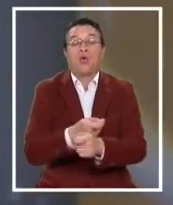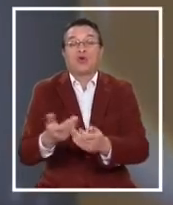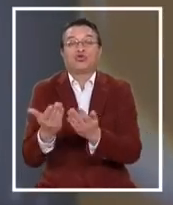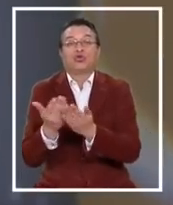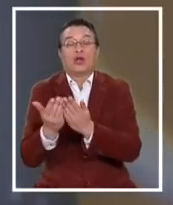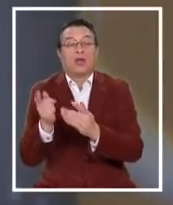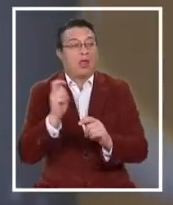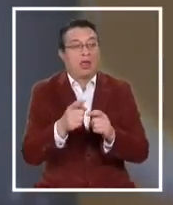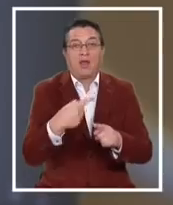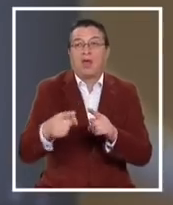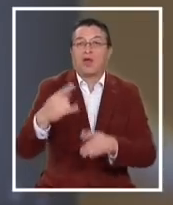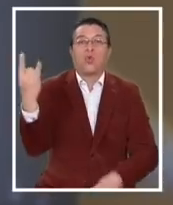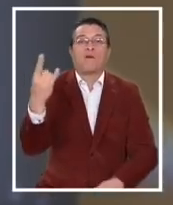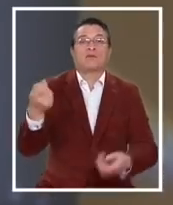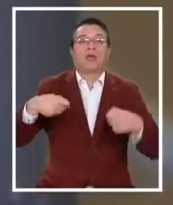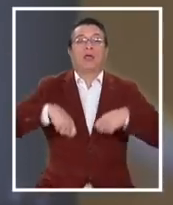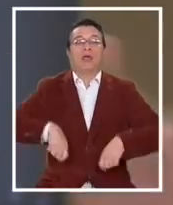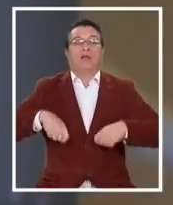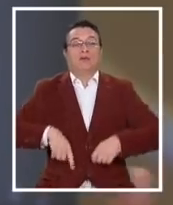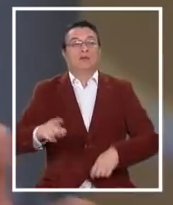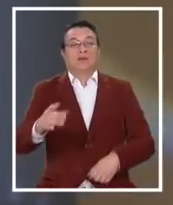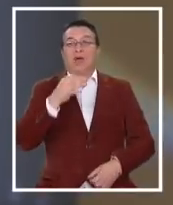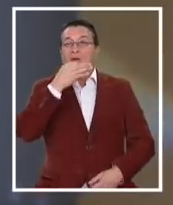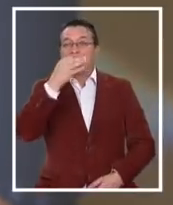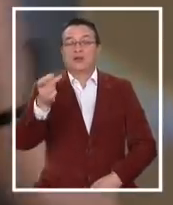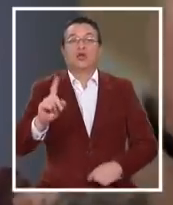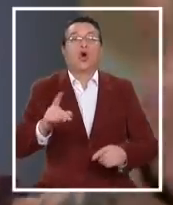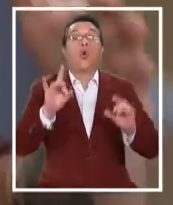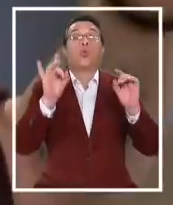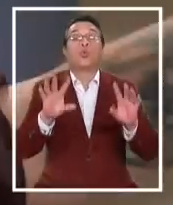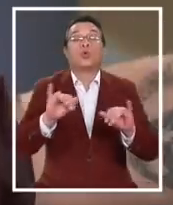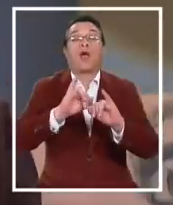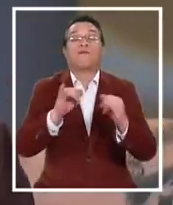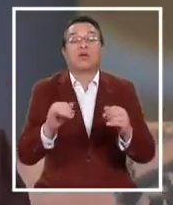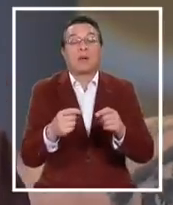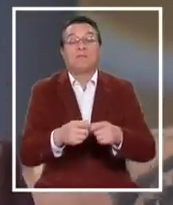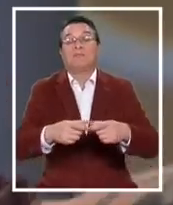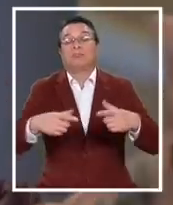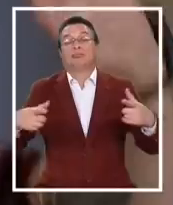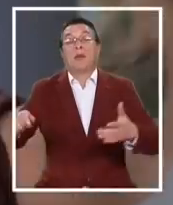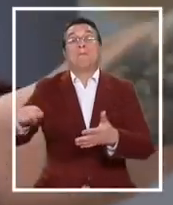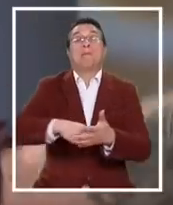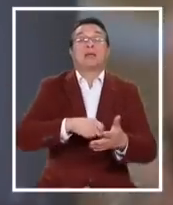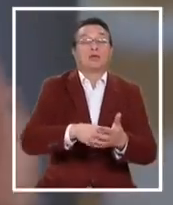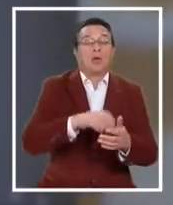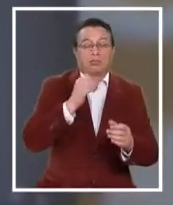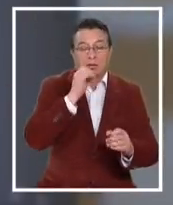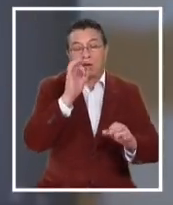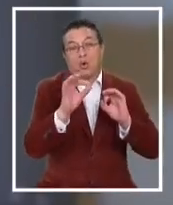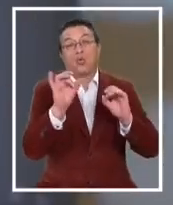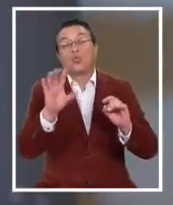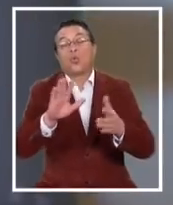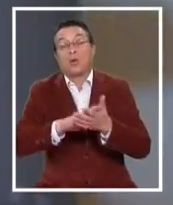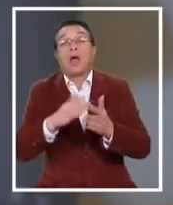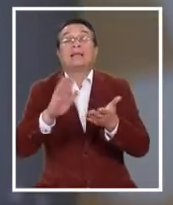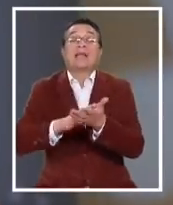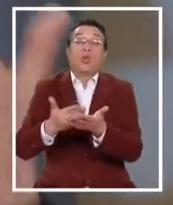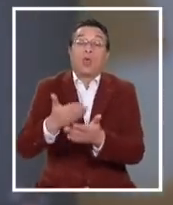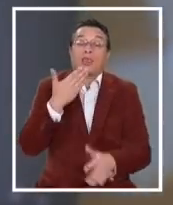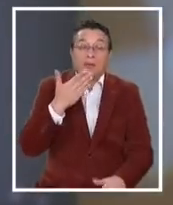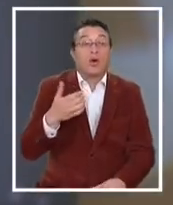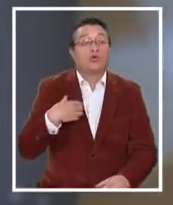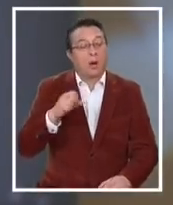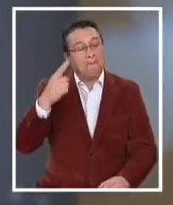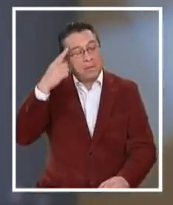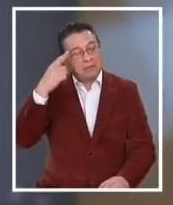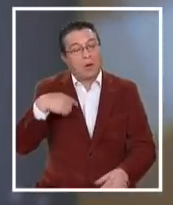algunos. Y ellos podrán argumentar de que era la única manera de ampliar la matrícula en el caso de la educación o de ampliar la cobertura en el caso de la salud. Nosotros creemos que se podría